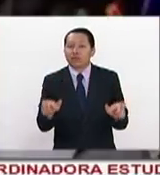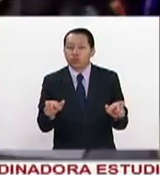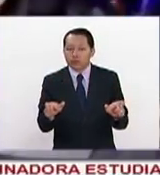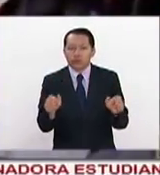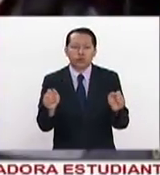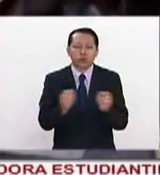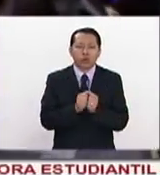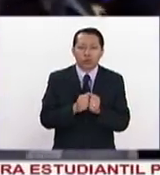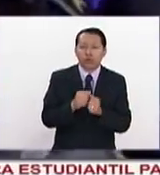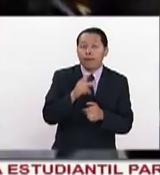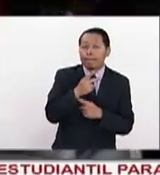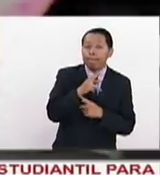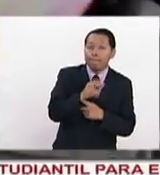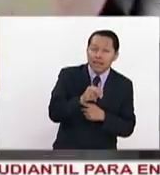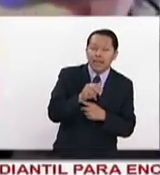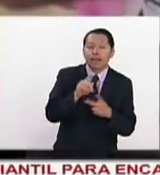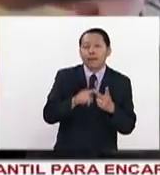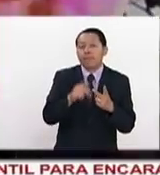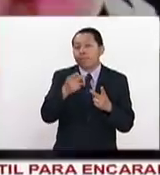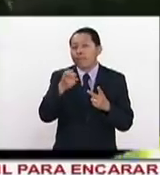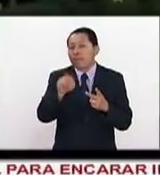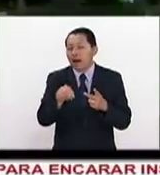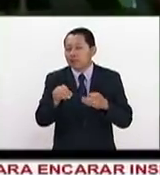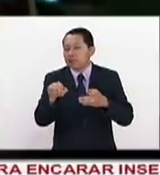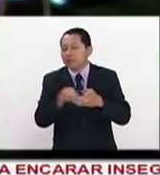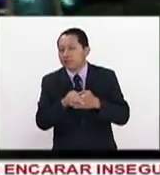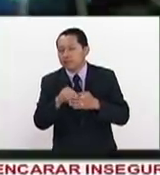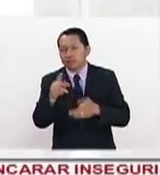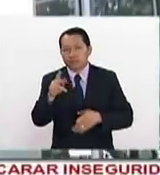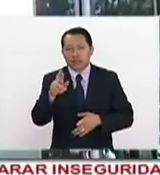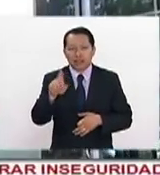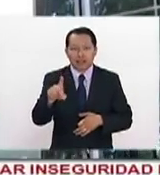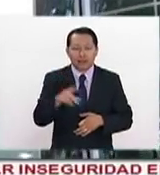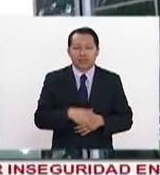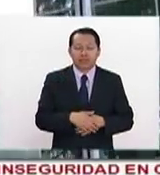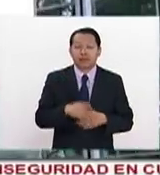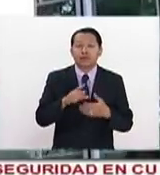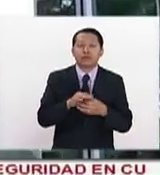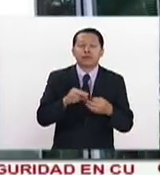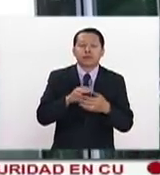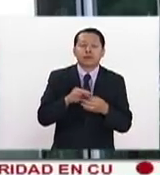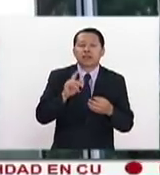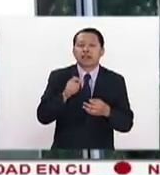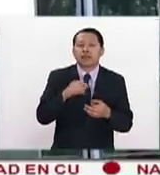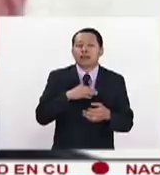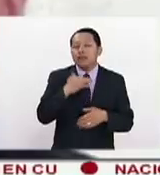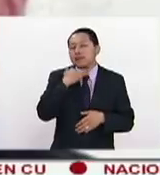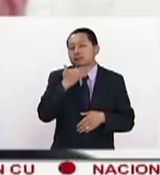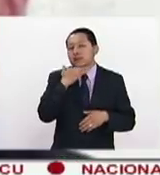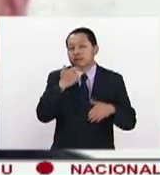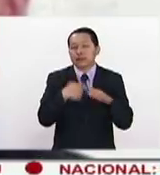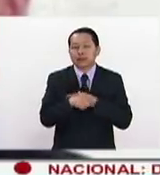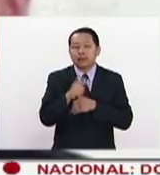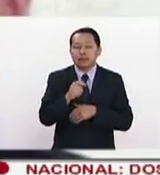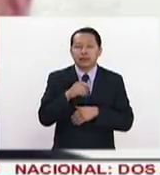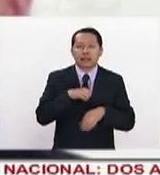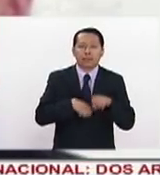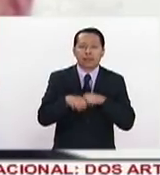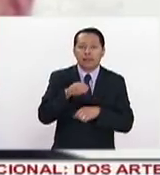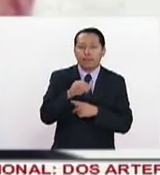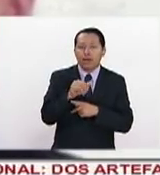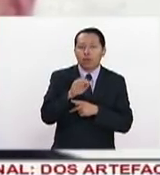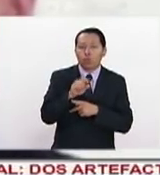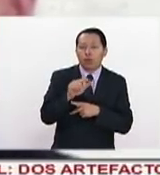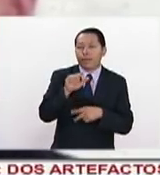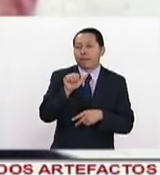con mandatarios del PRI, del PAN y en breve lo hará con el PRD. Sobre el caso del presunto lavado de dinero, donde se señala al empresario